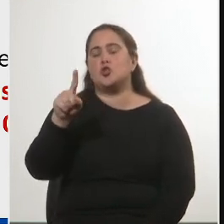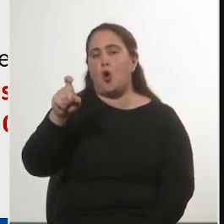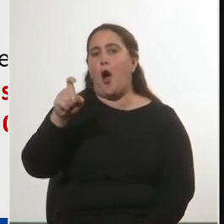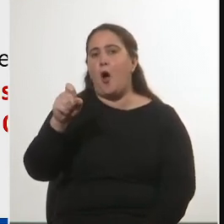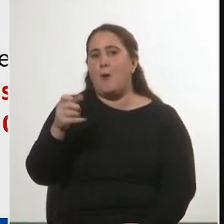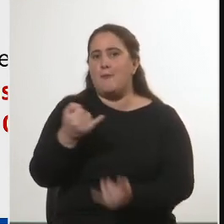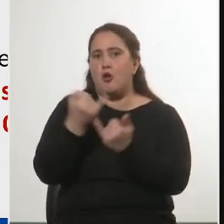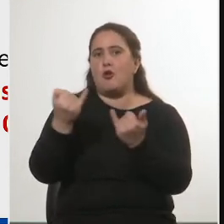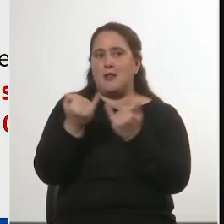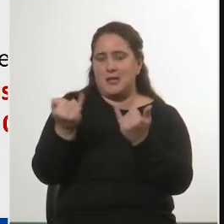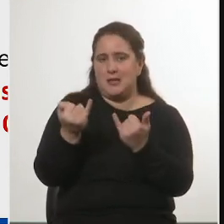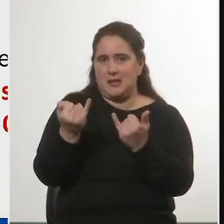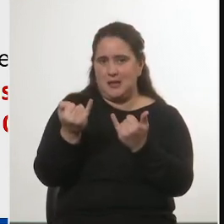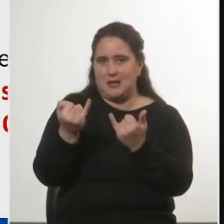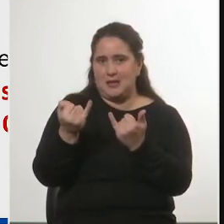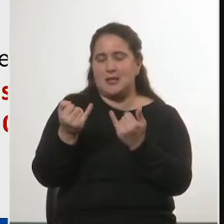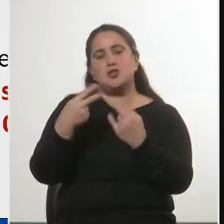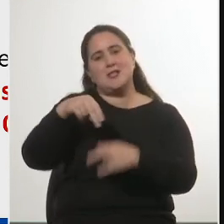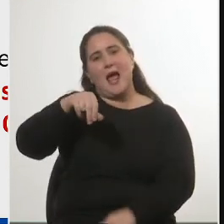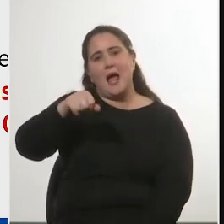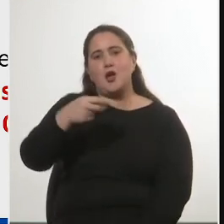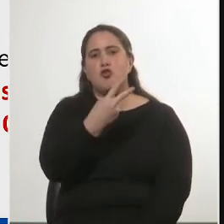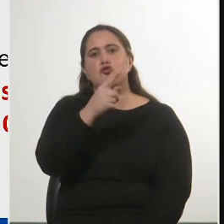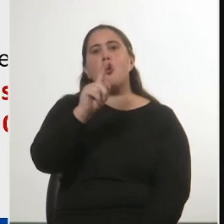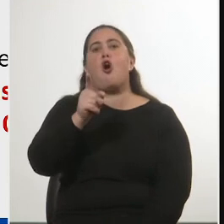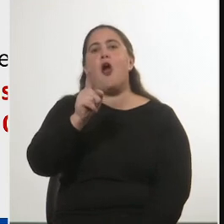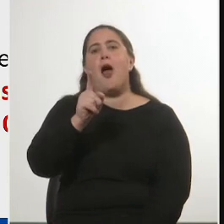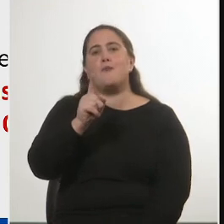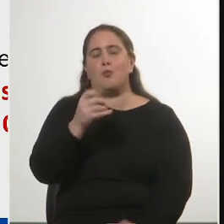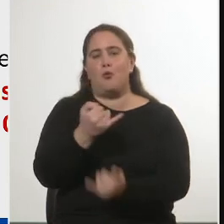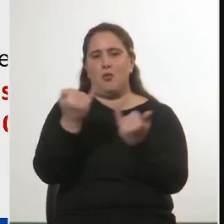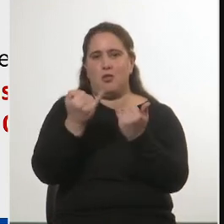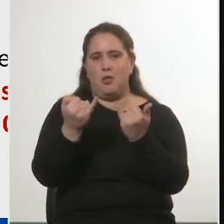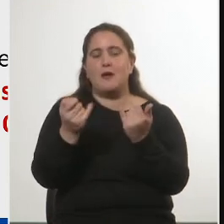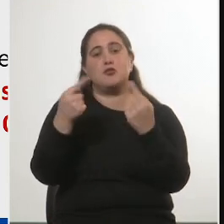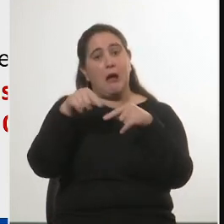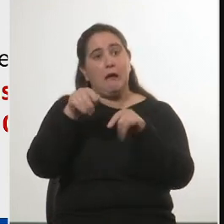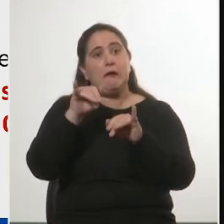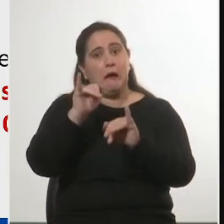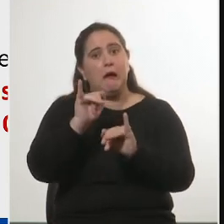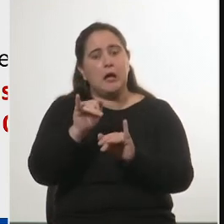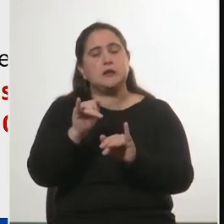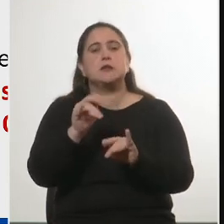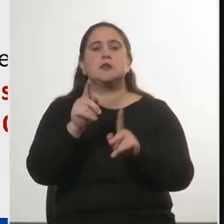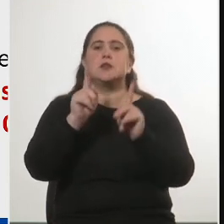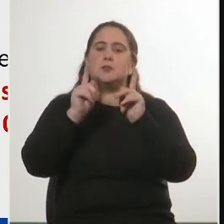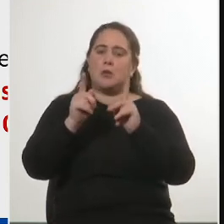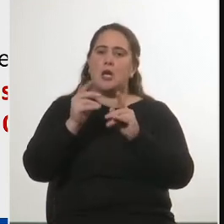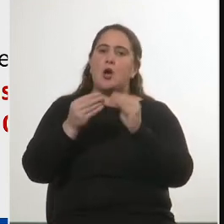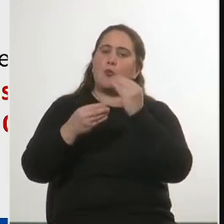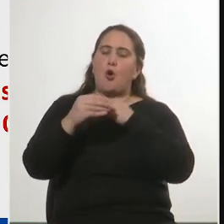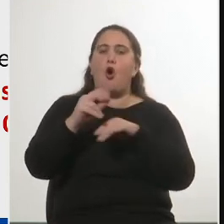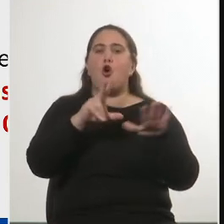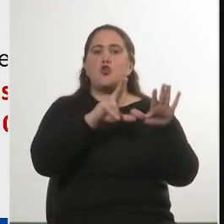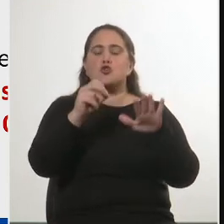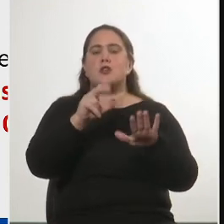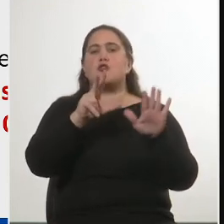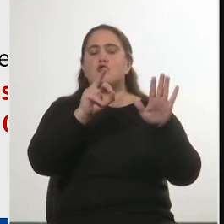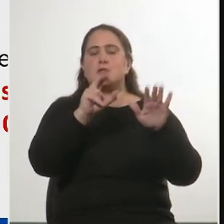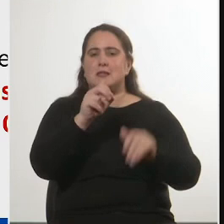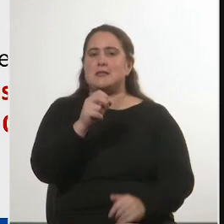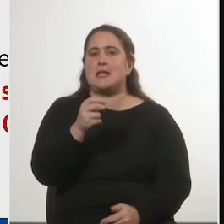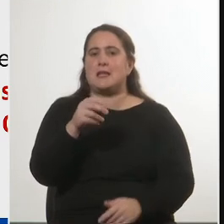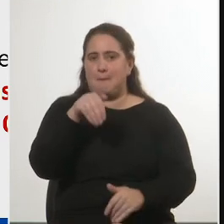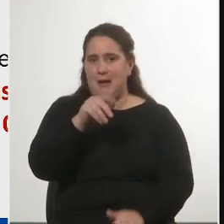de OCE, consumiríamos un sodio de 2 gramos por día y en ese caso sí consumiríamos 880